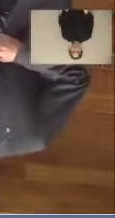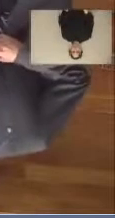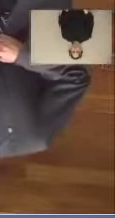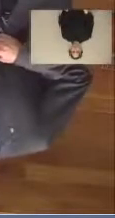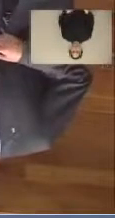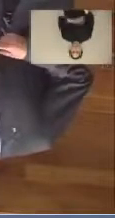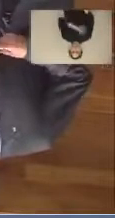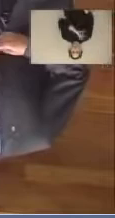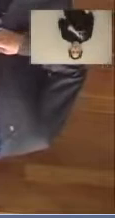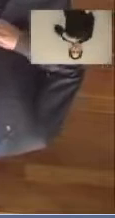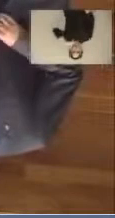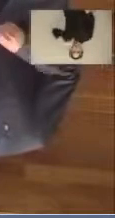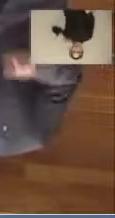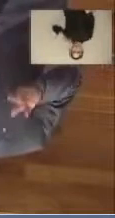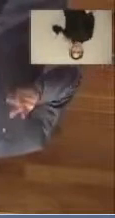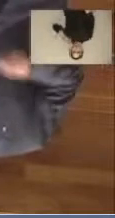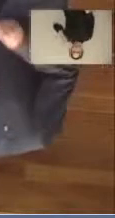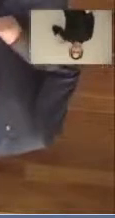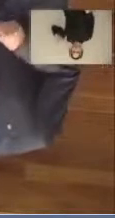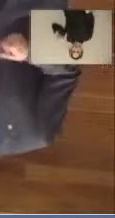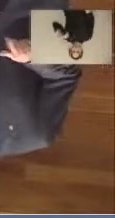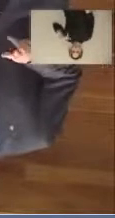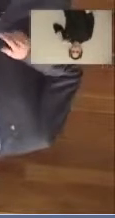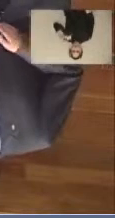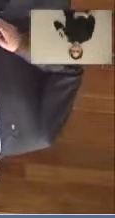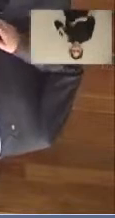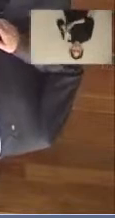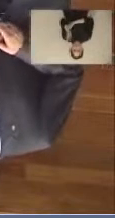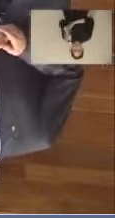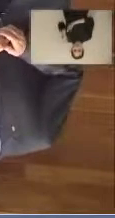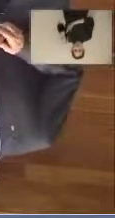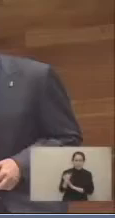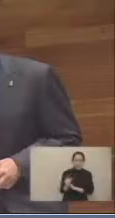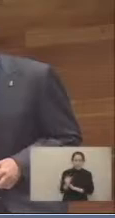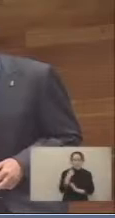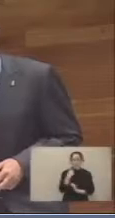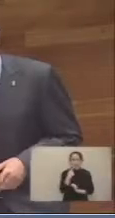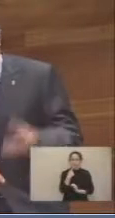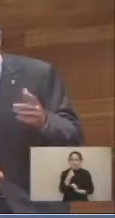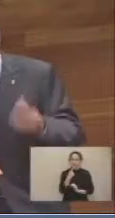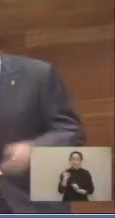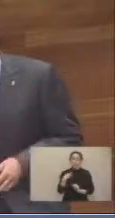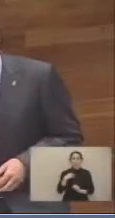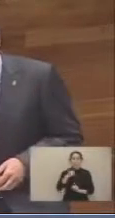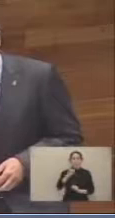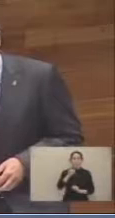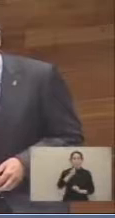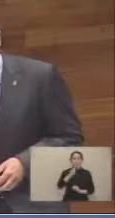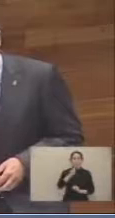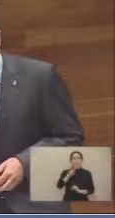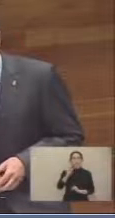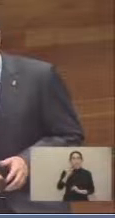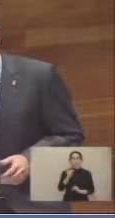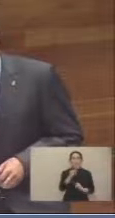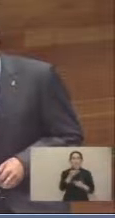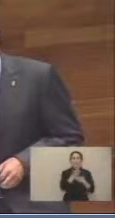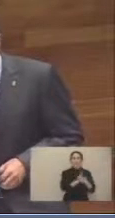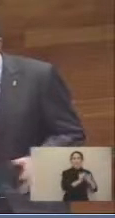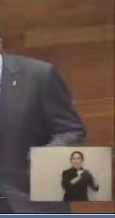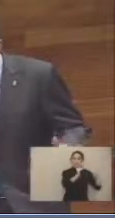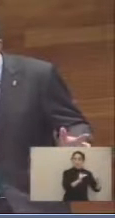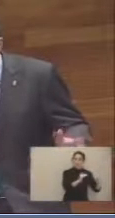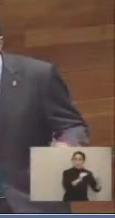señor Martín esta este planteamiento de bajar los tramos más bajos del irpf se lo dije a usted se lo dije a usted